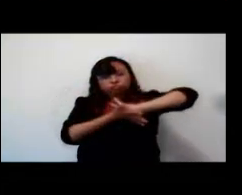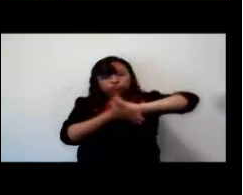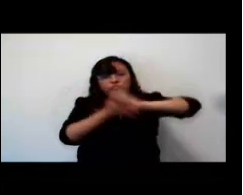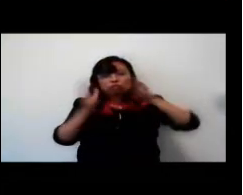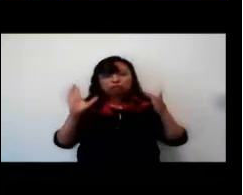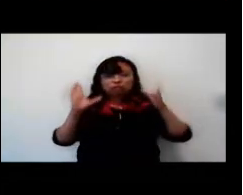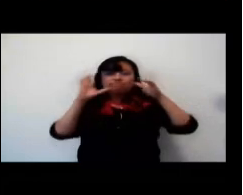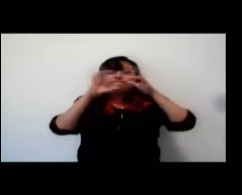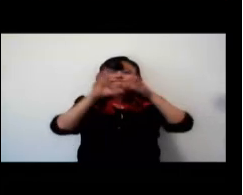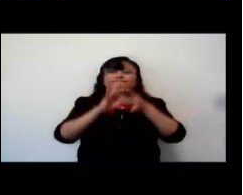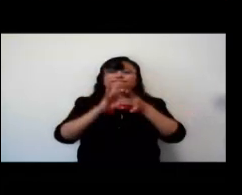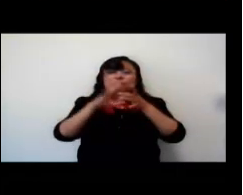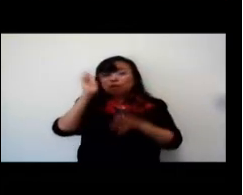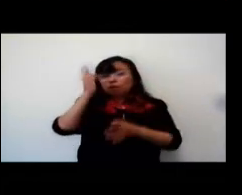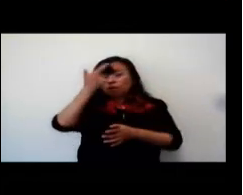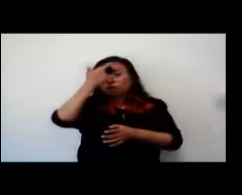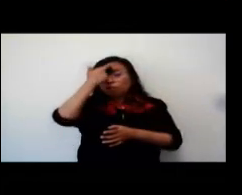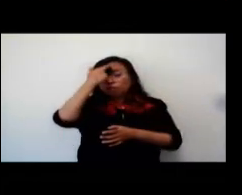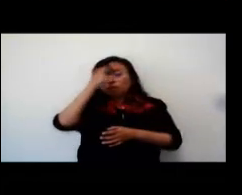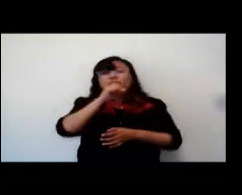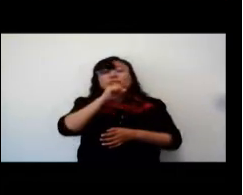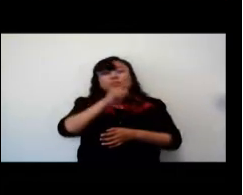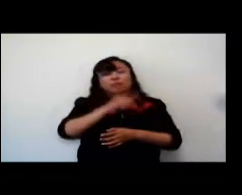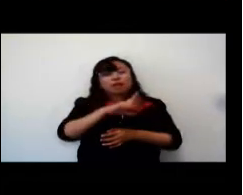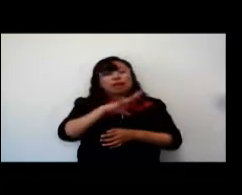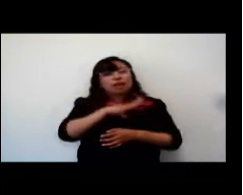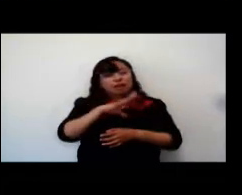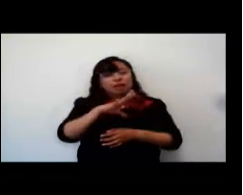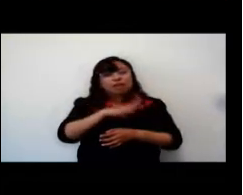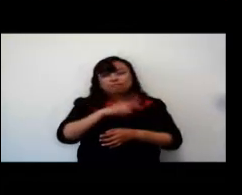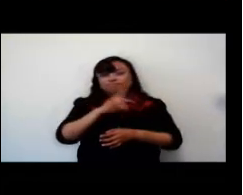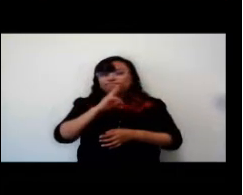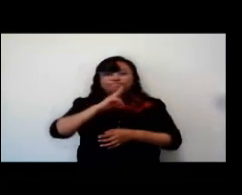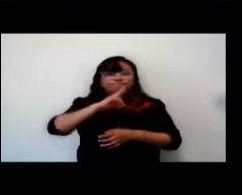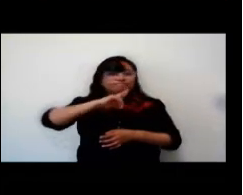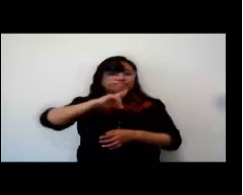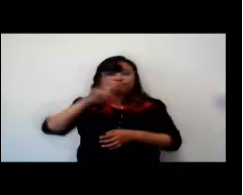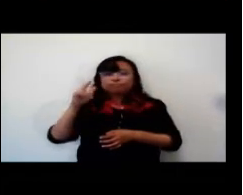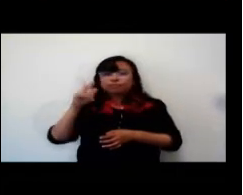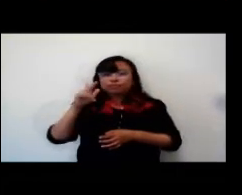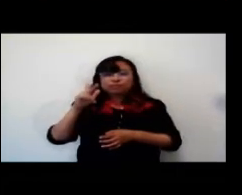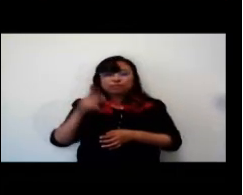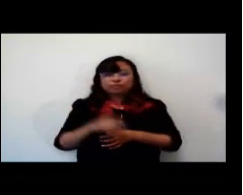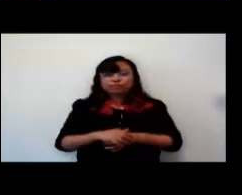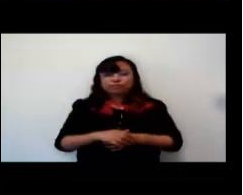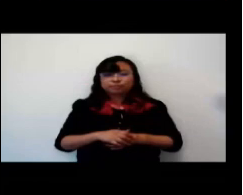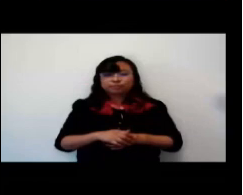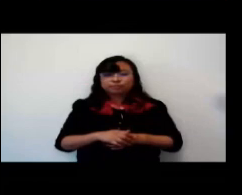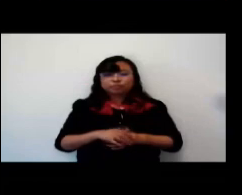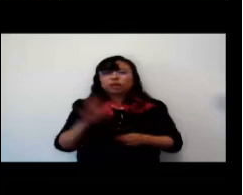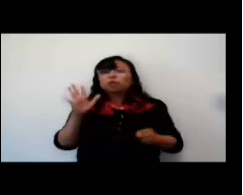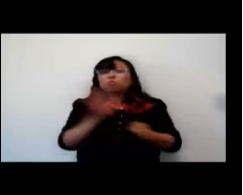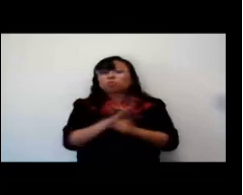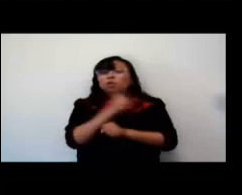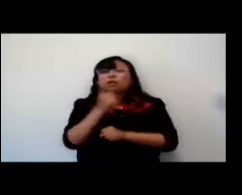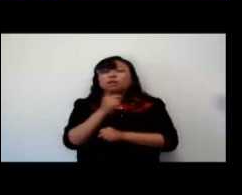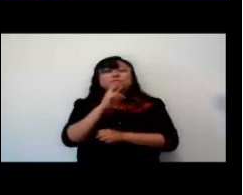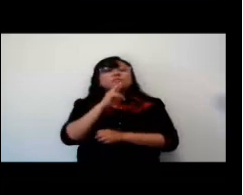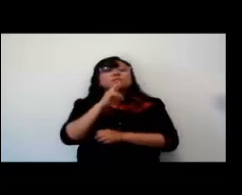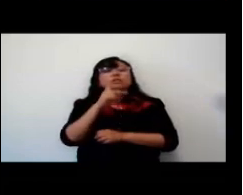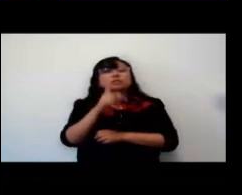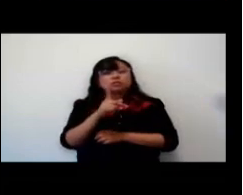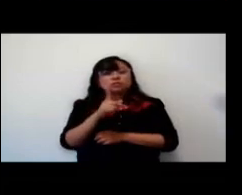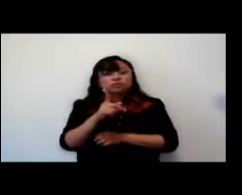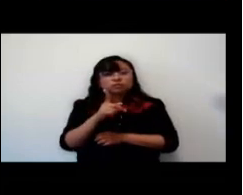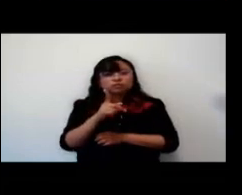los recuerdos y logramos tener una audición muy, muy, muy eficiente. ¿Por qué mejorar la audición? Bueno, creo que es